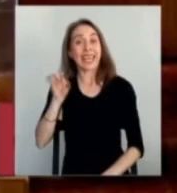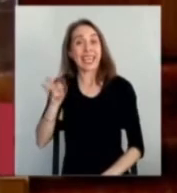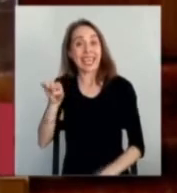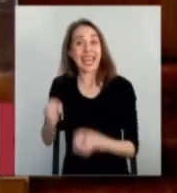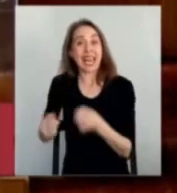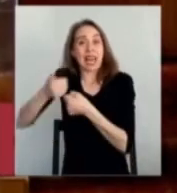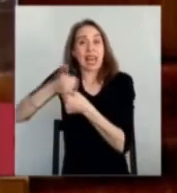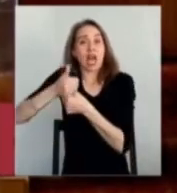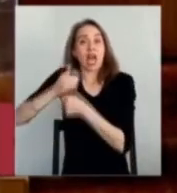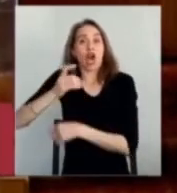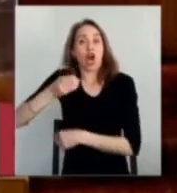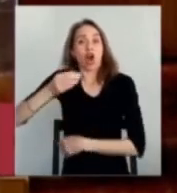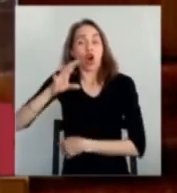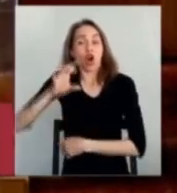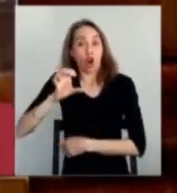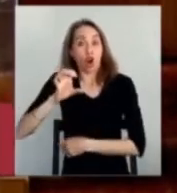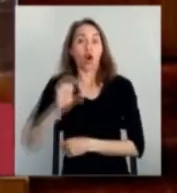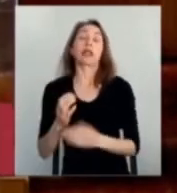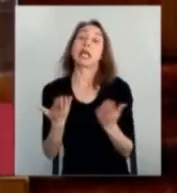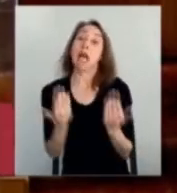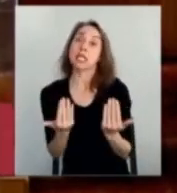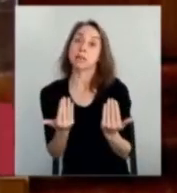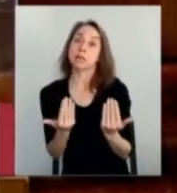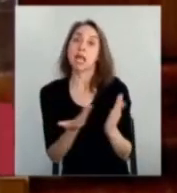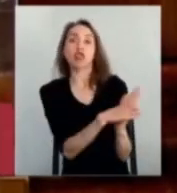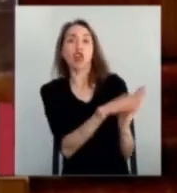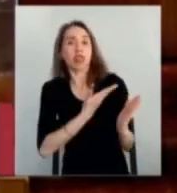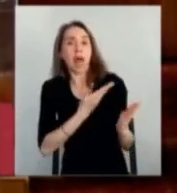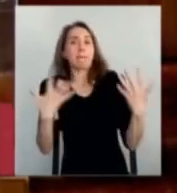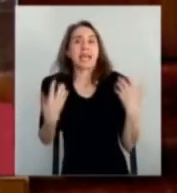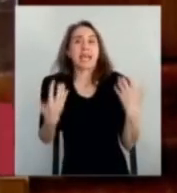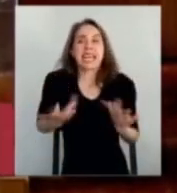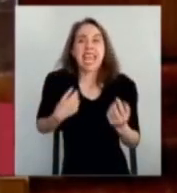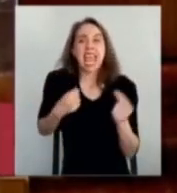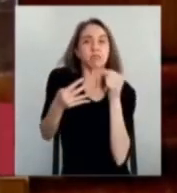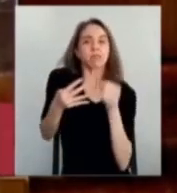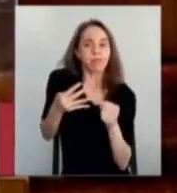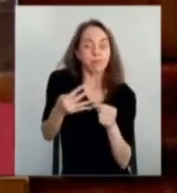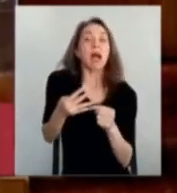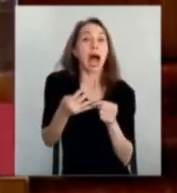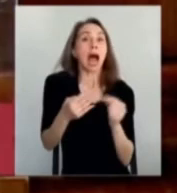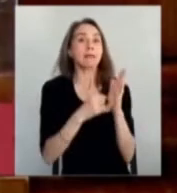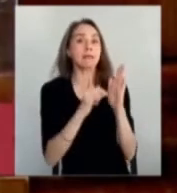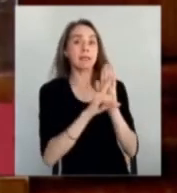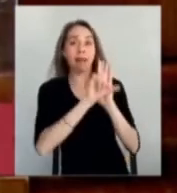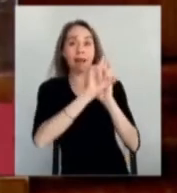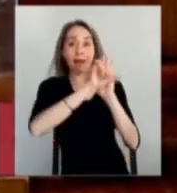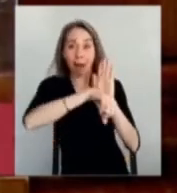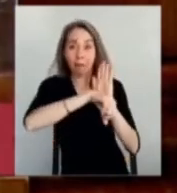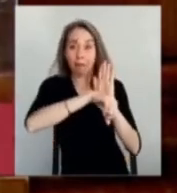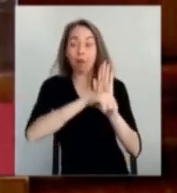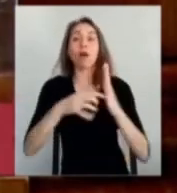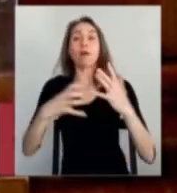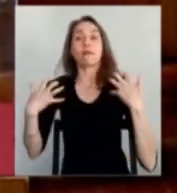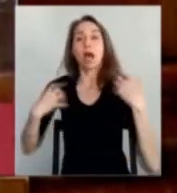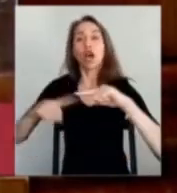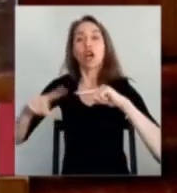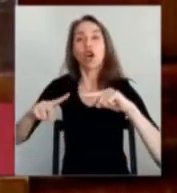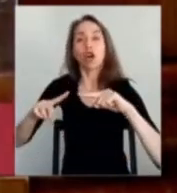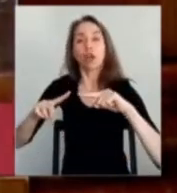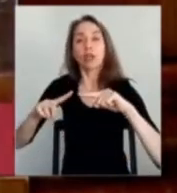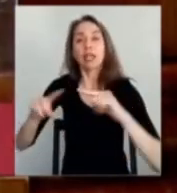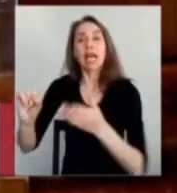las tan esperadas atribuciones para coordinar y supervigilancia públicos que